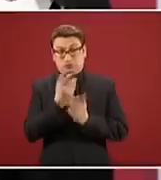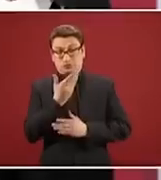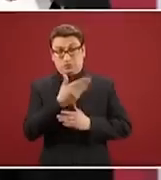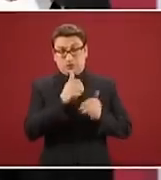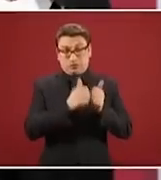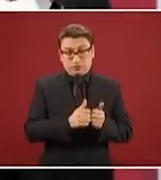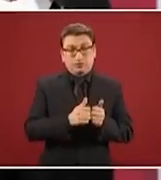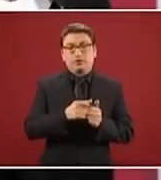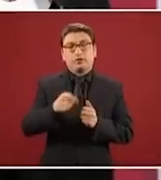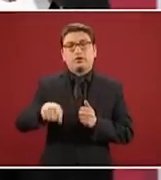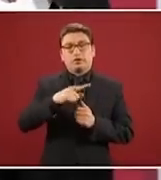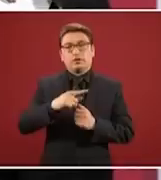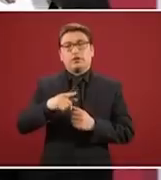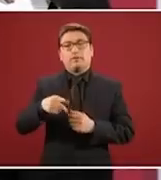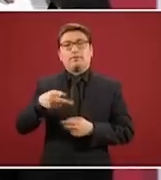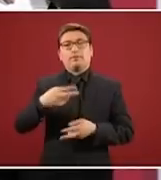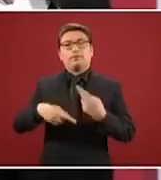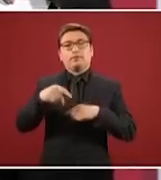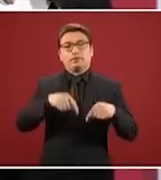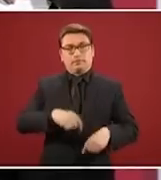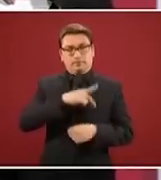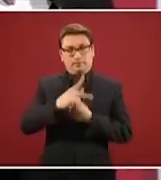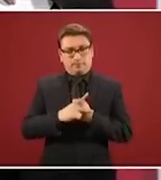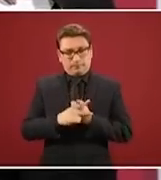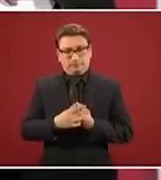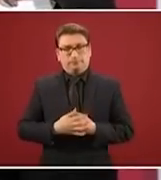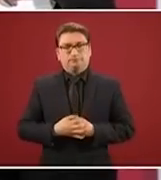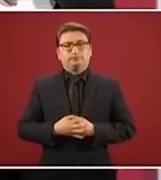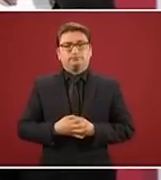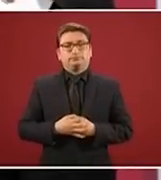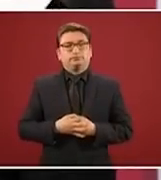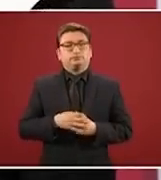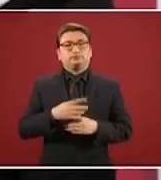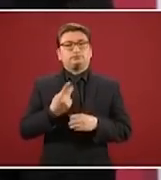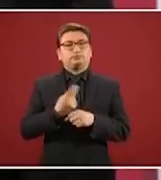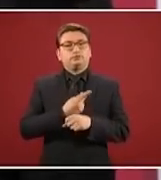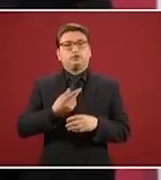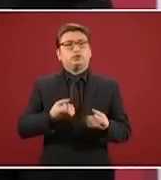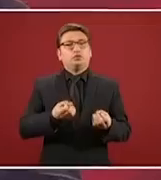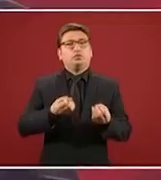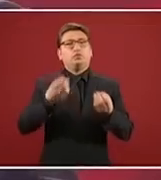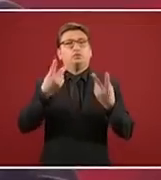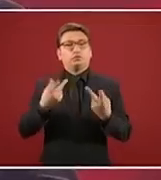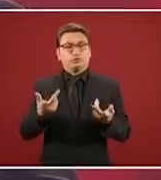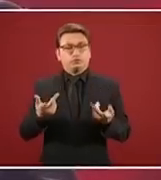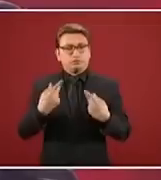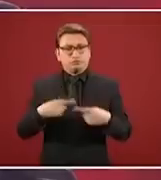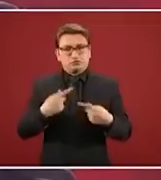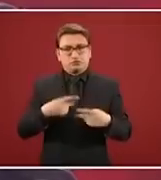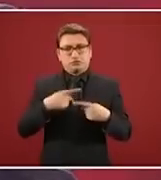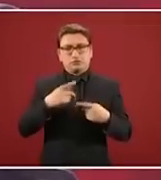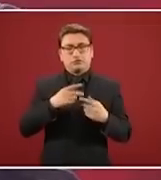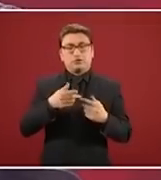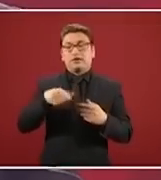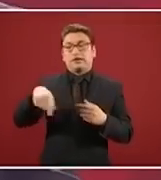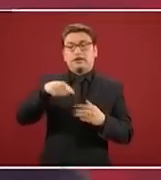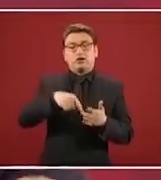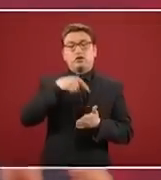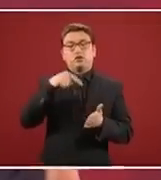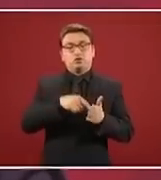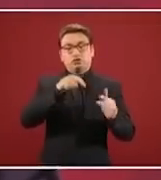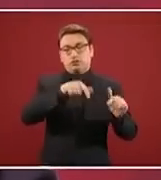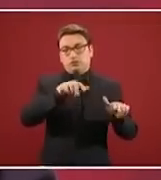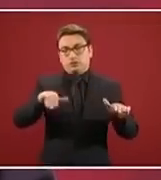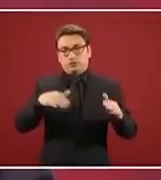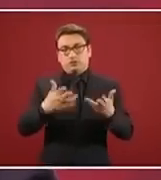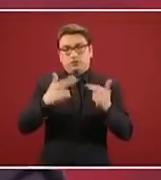siendo retornados en nuestro país eso impacta en términos de cuántos que van a los albergues ya sea de